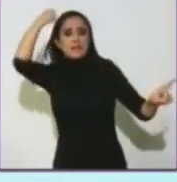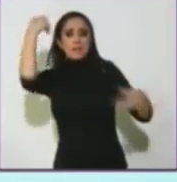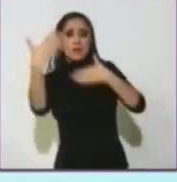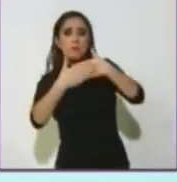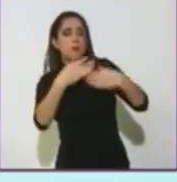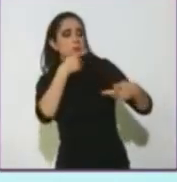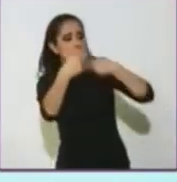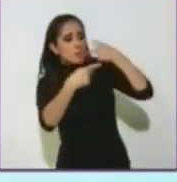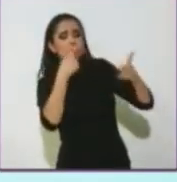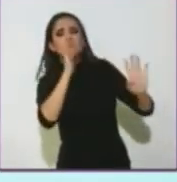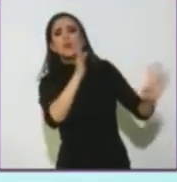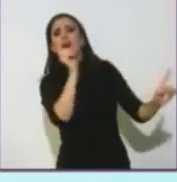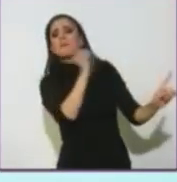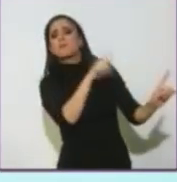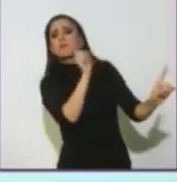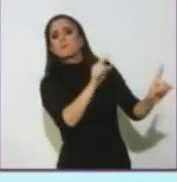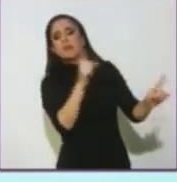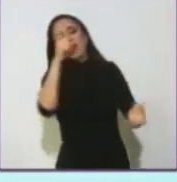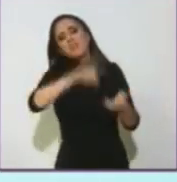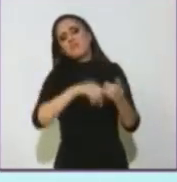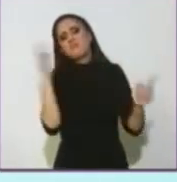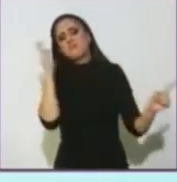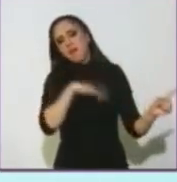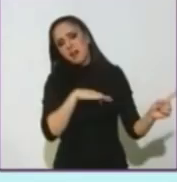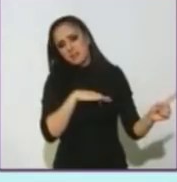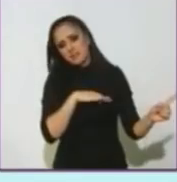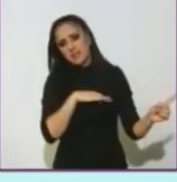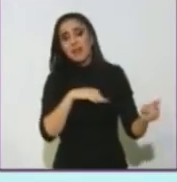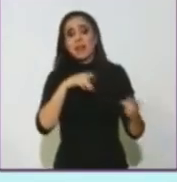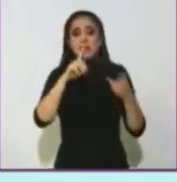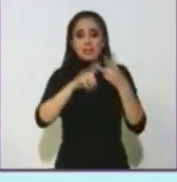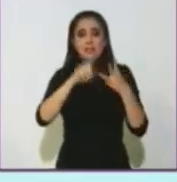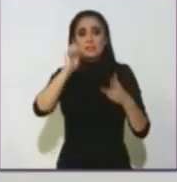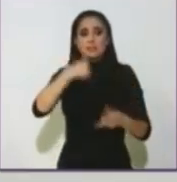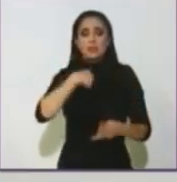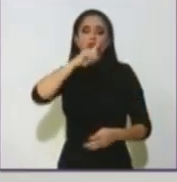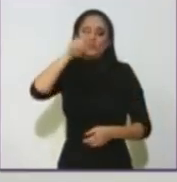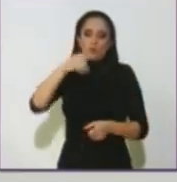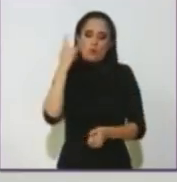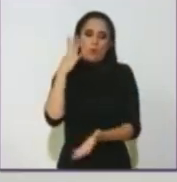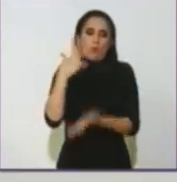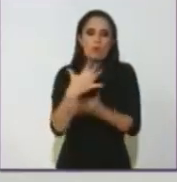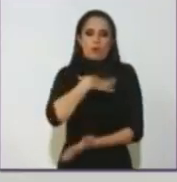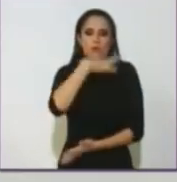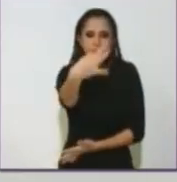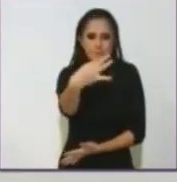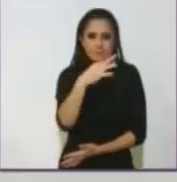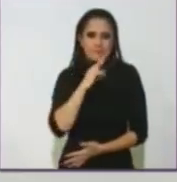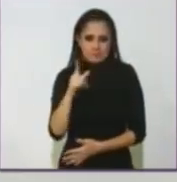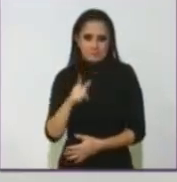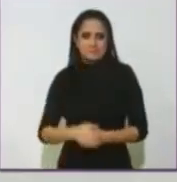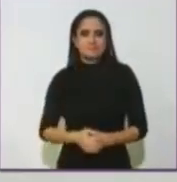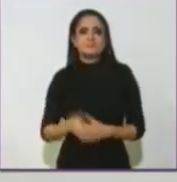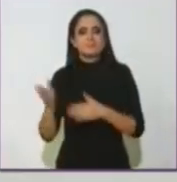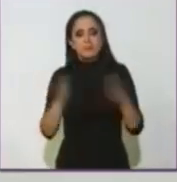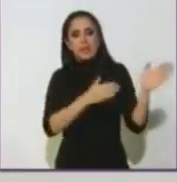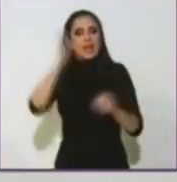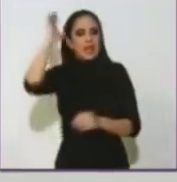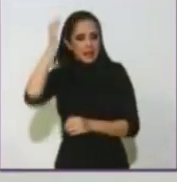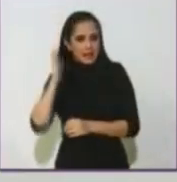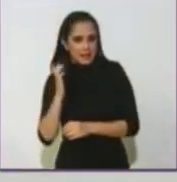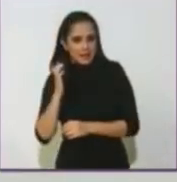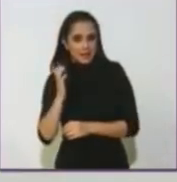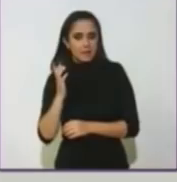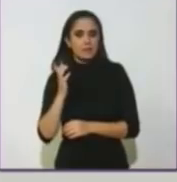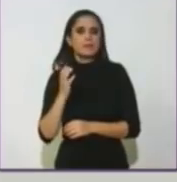y muy probablemente son falsas y tres que marianela único día muchas gracias mariana y vamos cerrando claves john va un candidatura